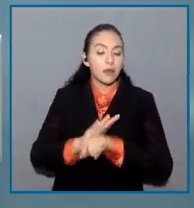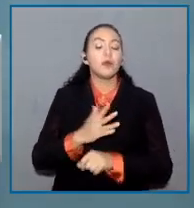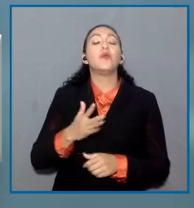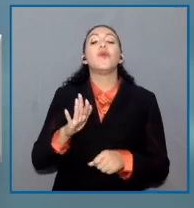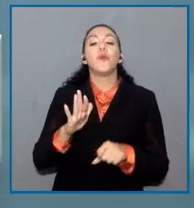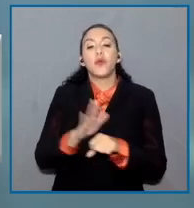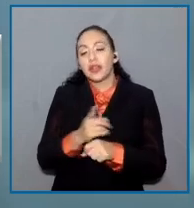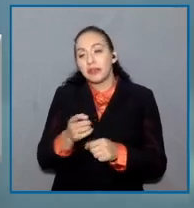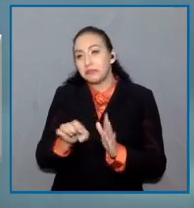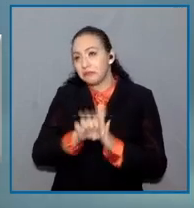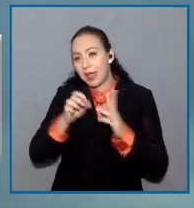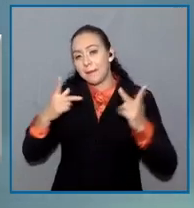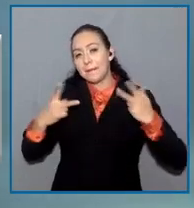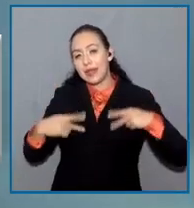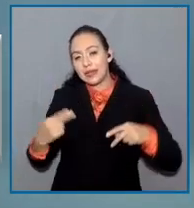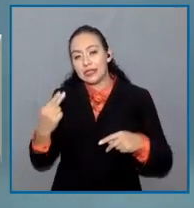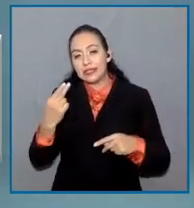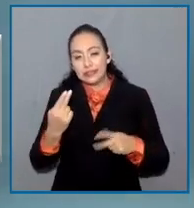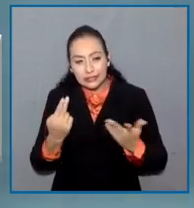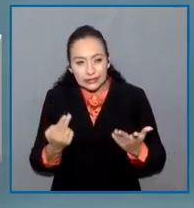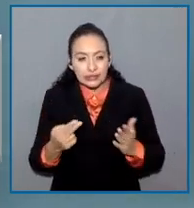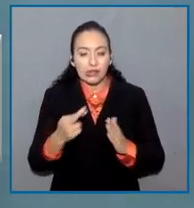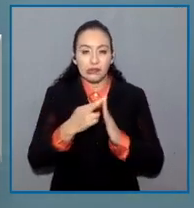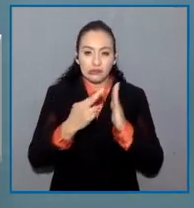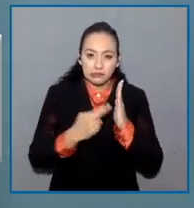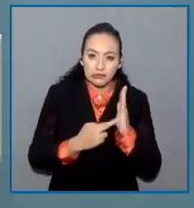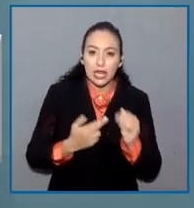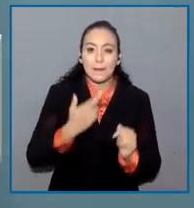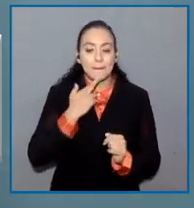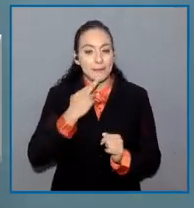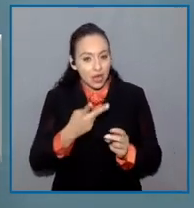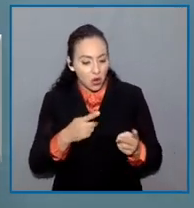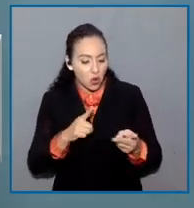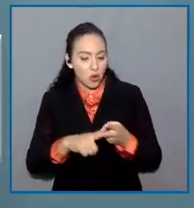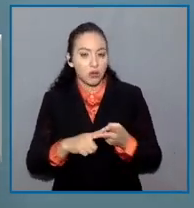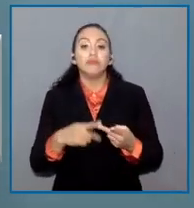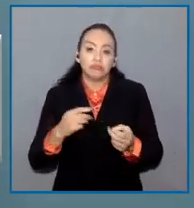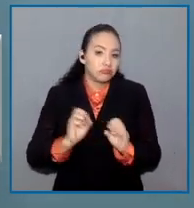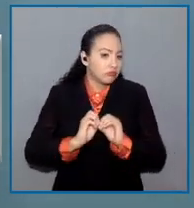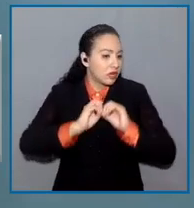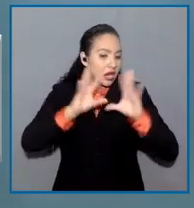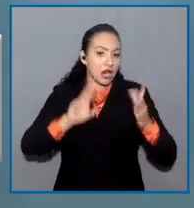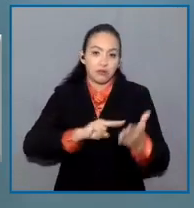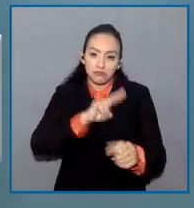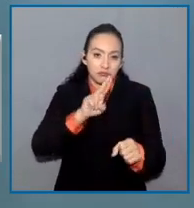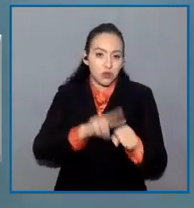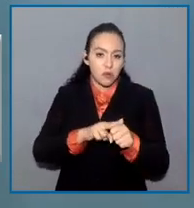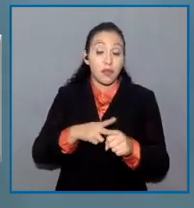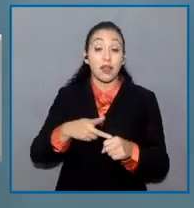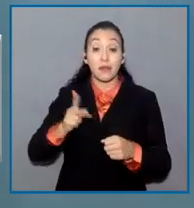nuevos estándares internacionales, la reforma que ya está vigente y que está